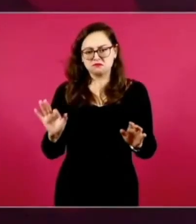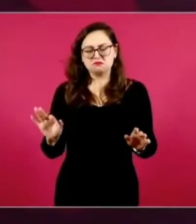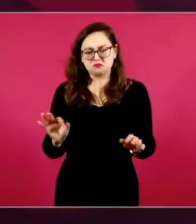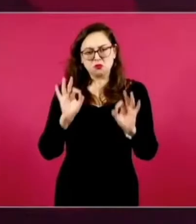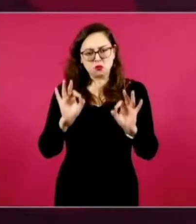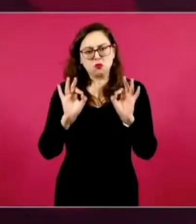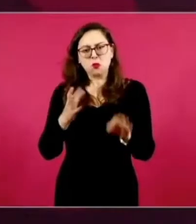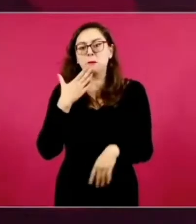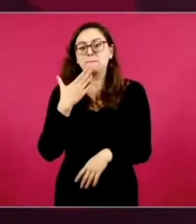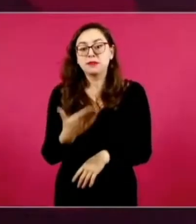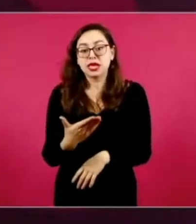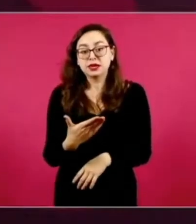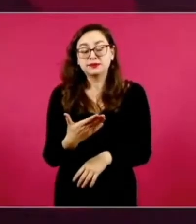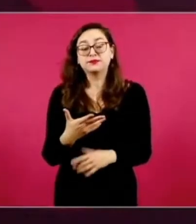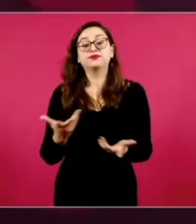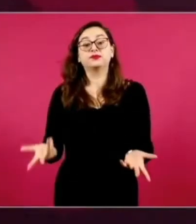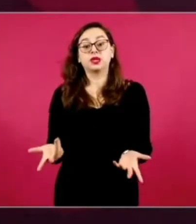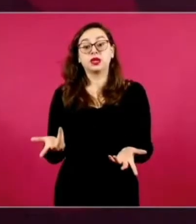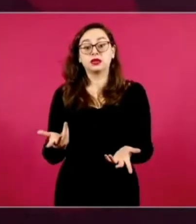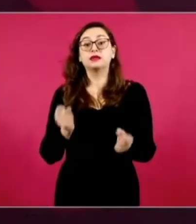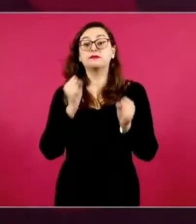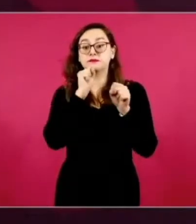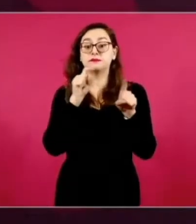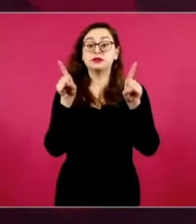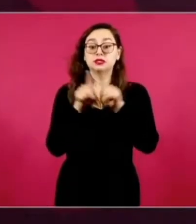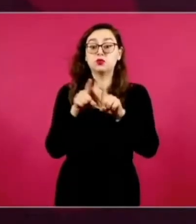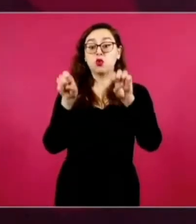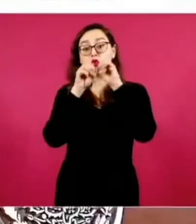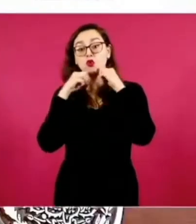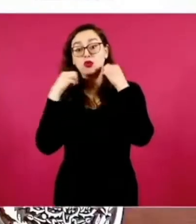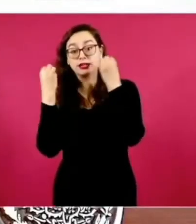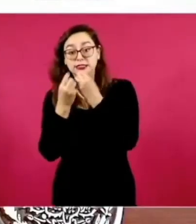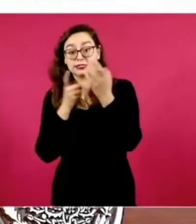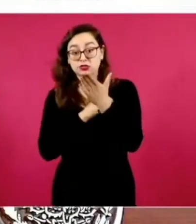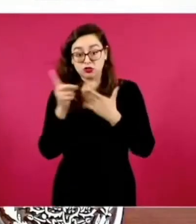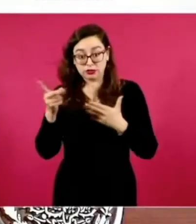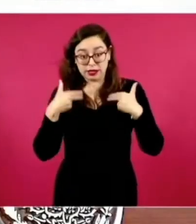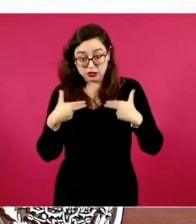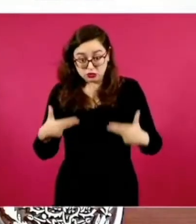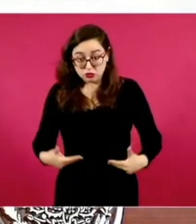ojalá y los organismos de derechos humanos, ¿sí?,